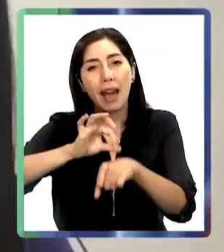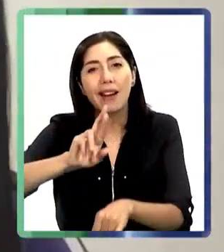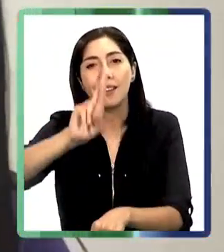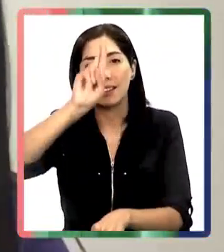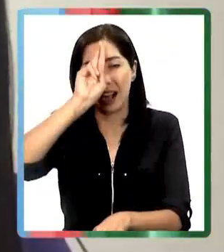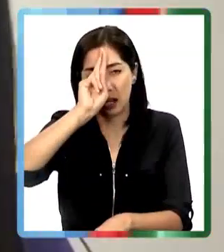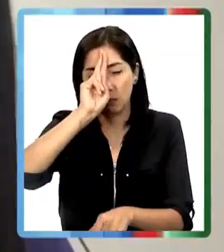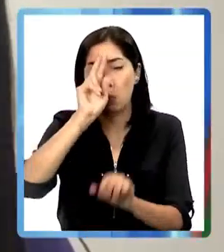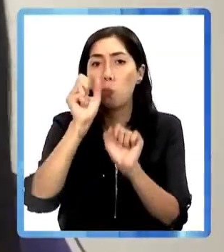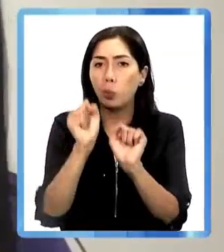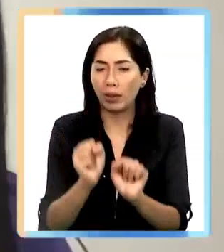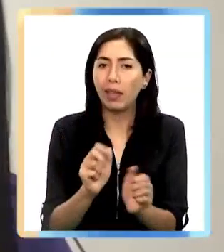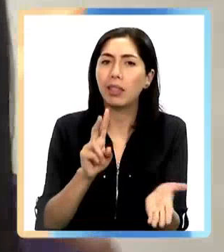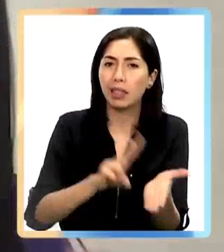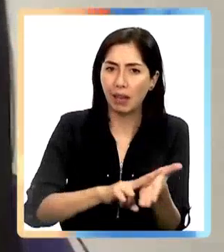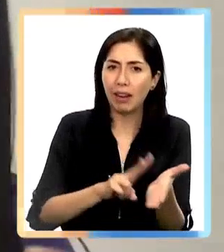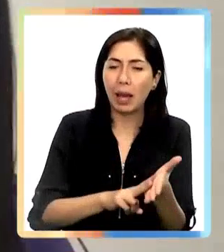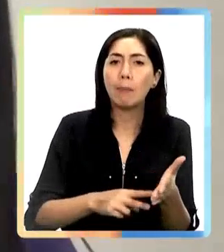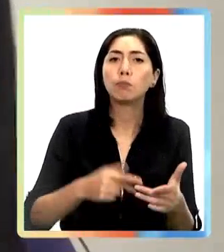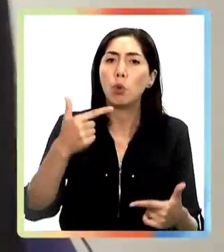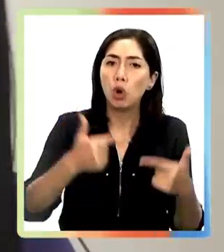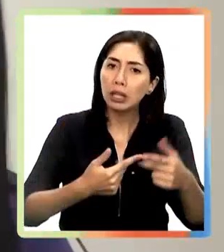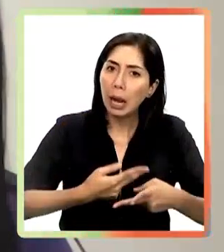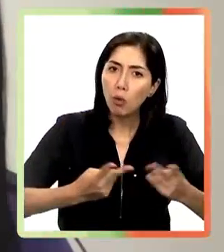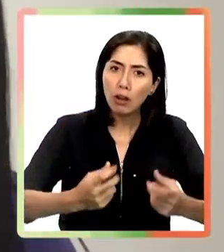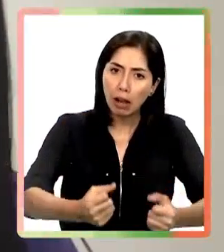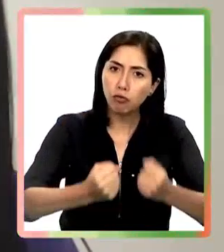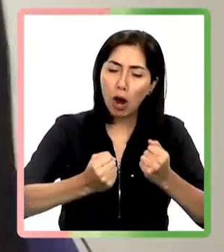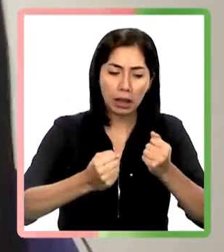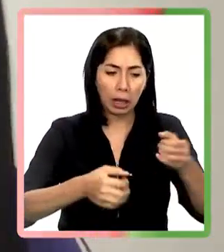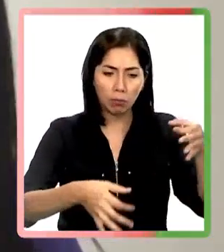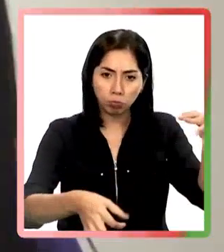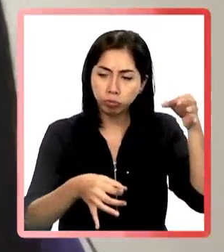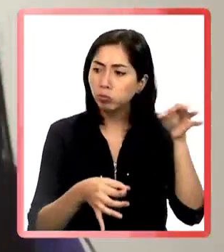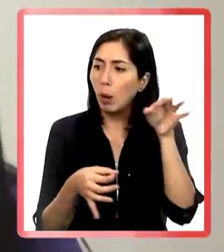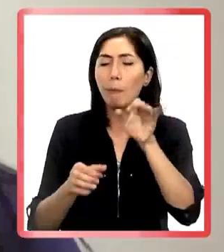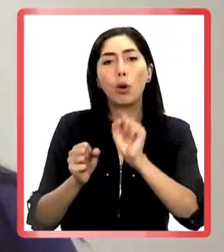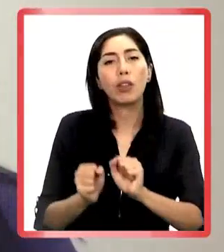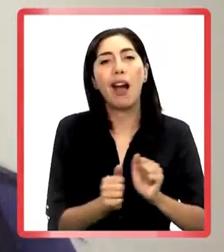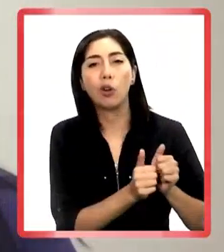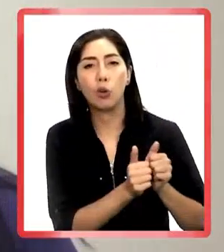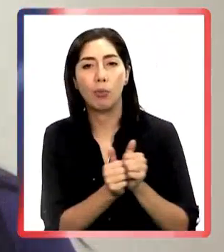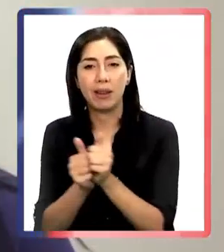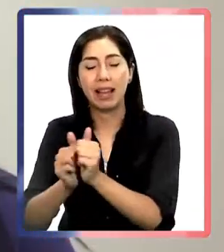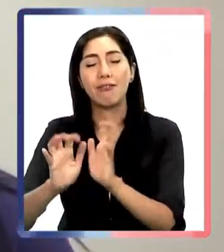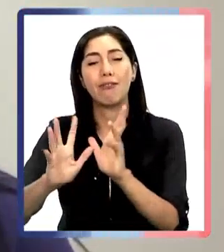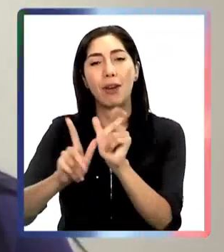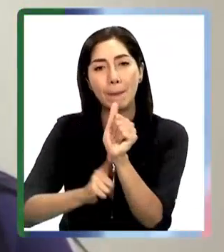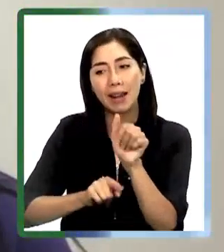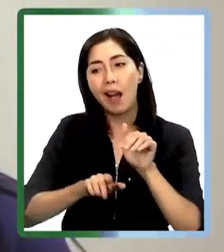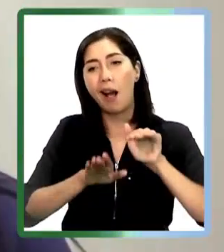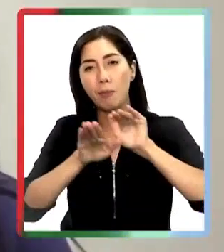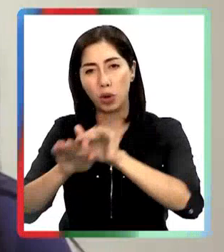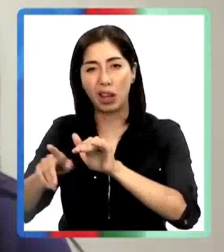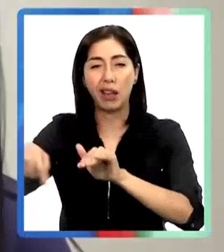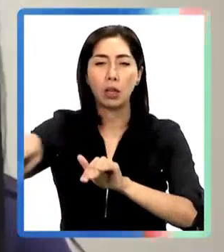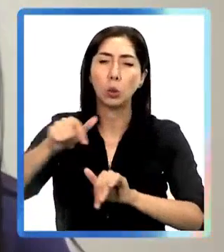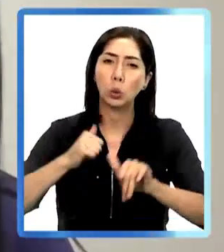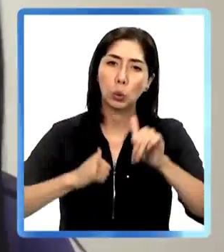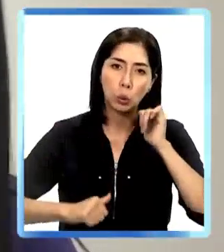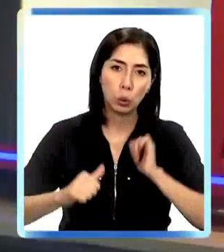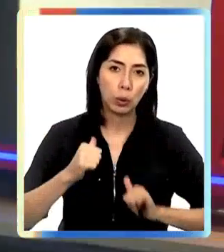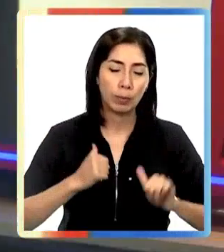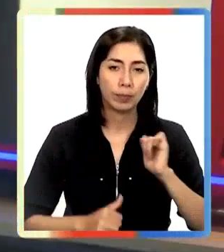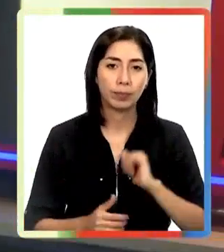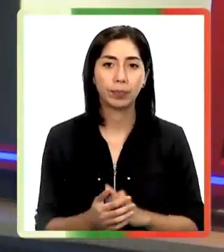permita tener una institucionalidad robusta, una política pública robusta para poder acompañar a las familias que lo pasan muy mal con este diagnóstico